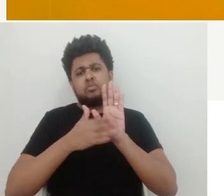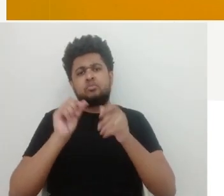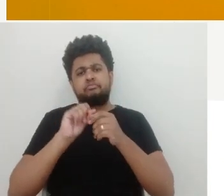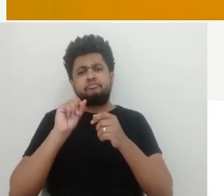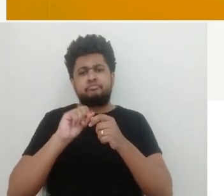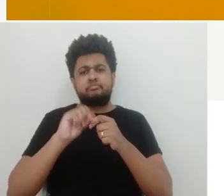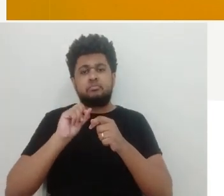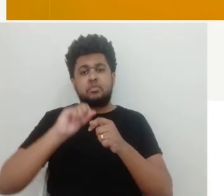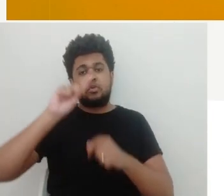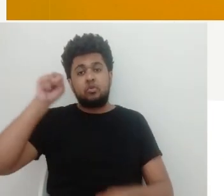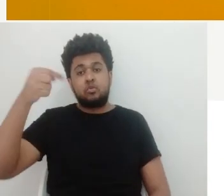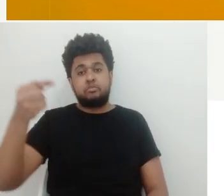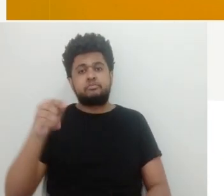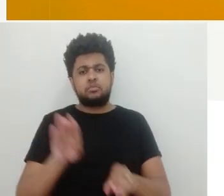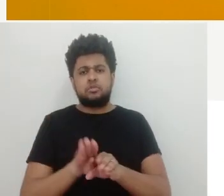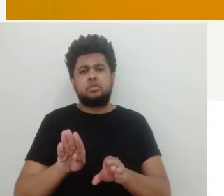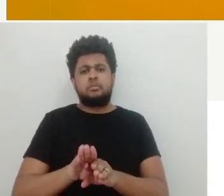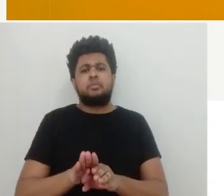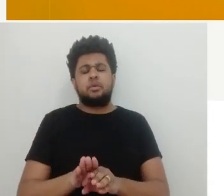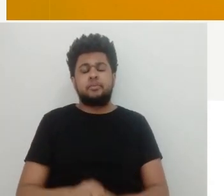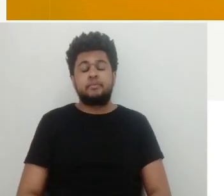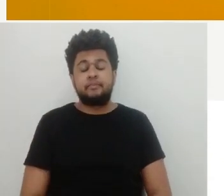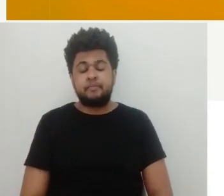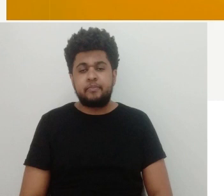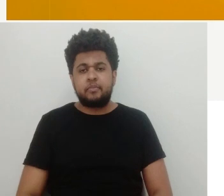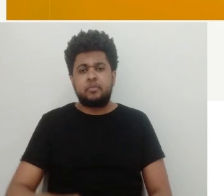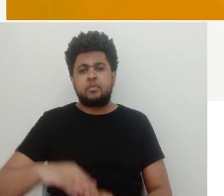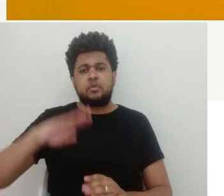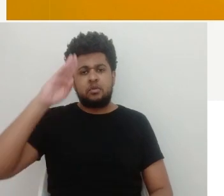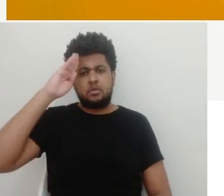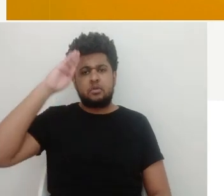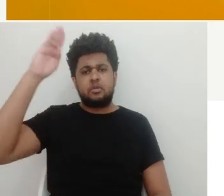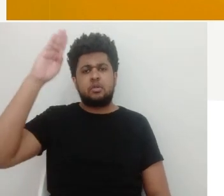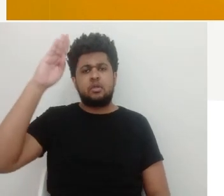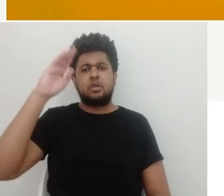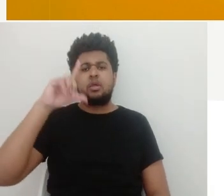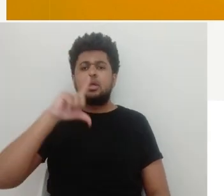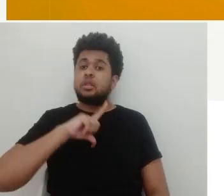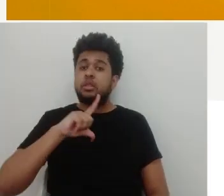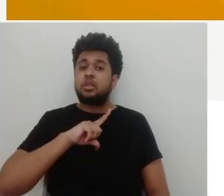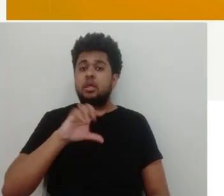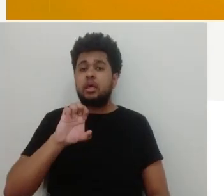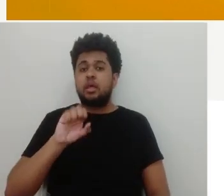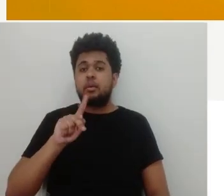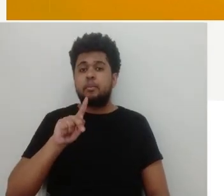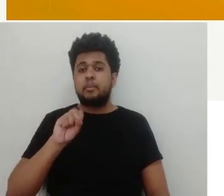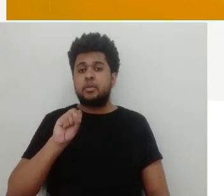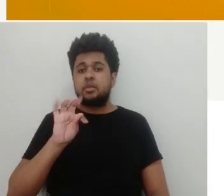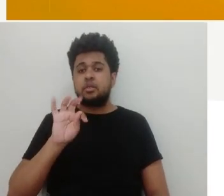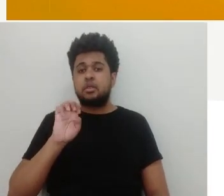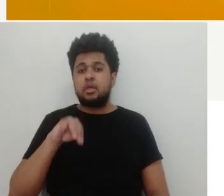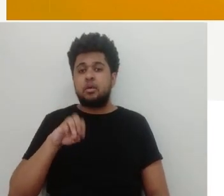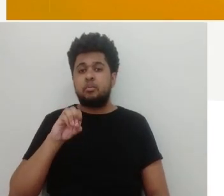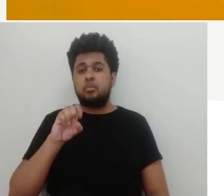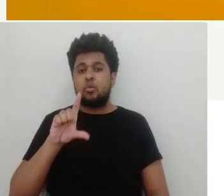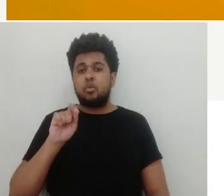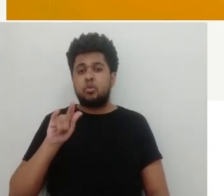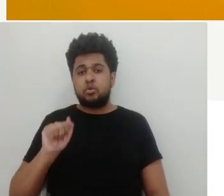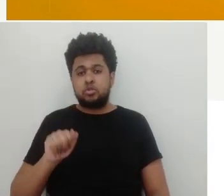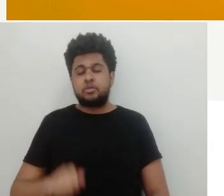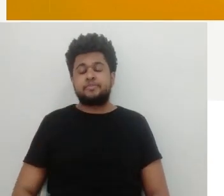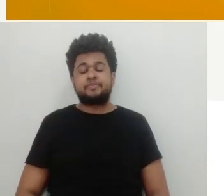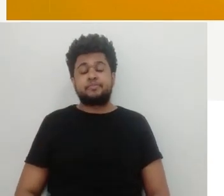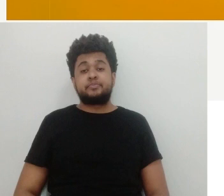sur. En segundo lugar, el reconocimiento a la pluralidad de saberes y el